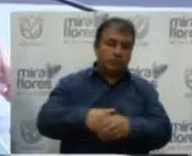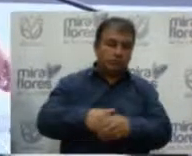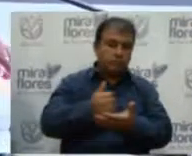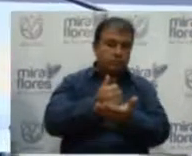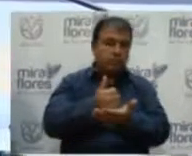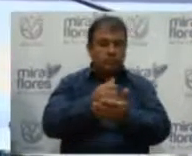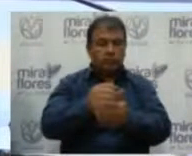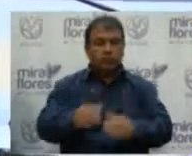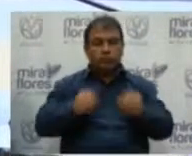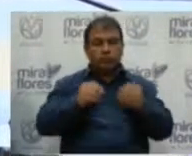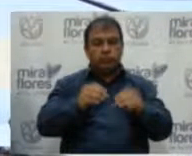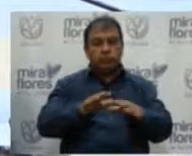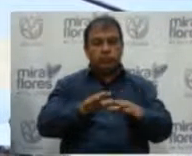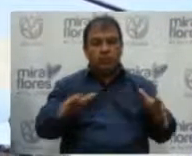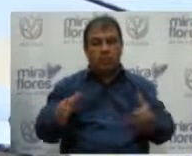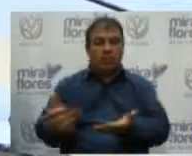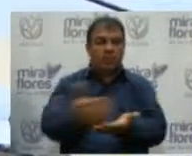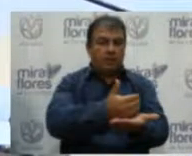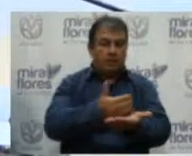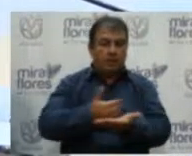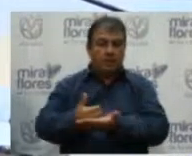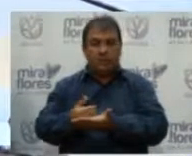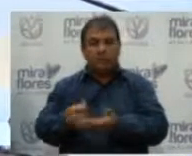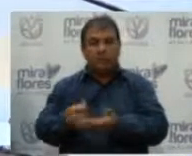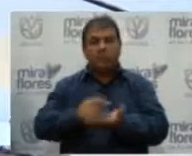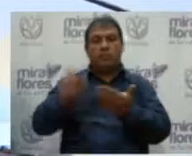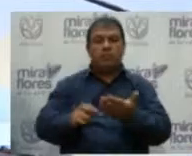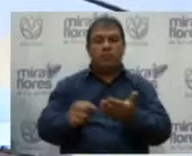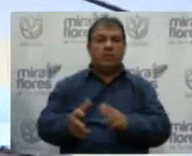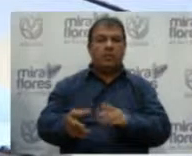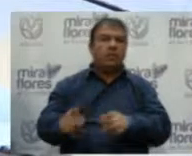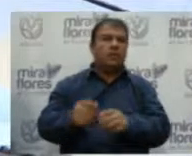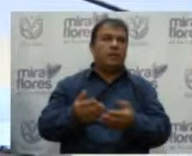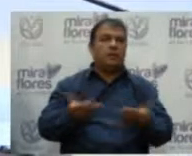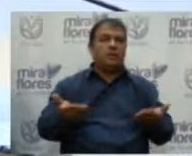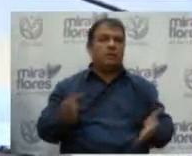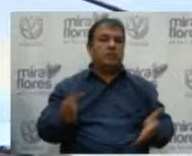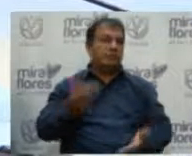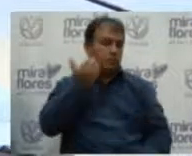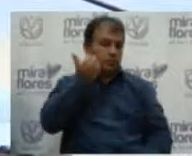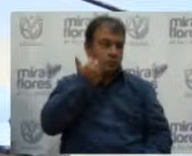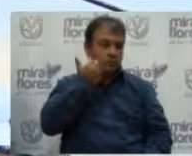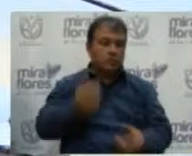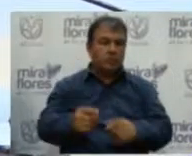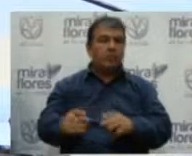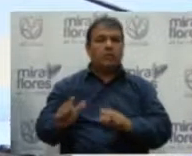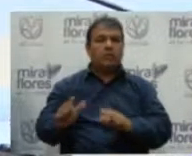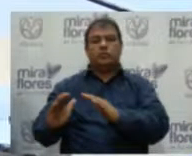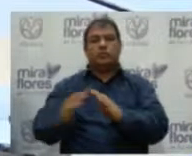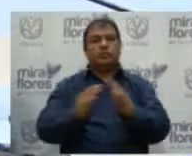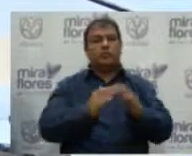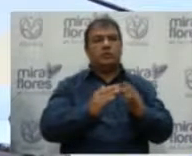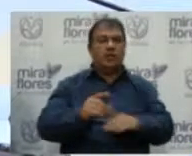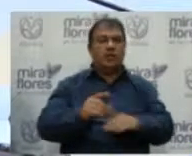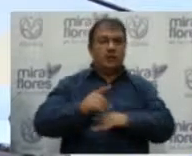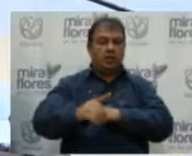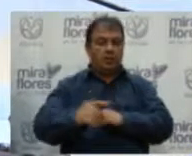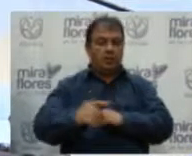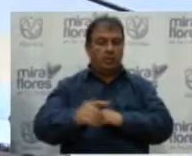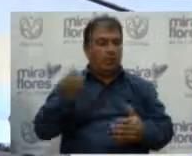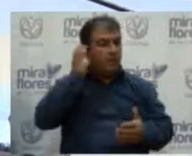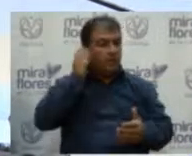busca implementar un programa de recolección de aceite vegetal usado, ADU, de origen domiciliario en el distrito de Miraflores,